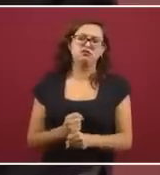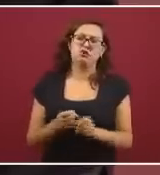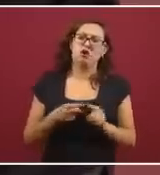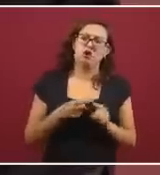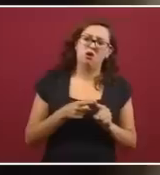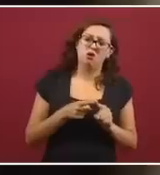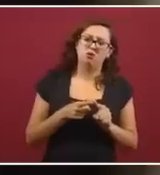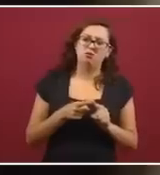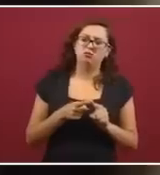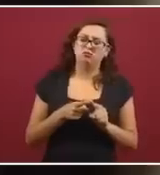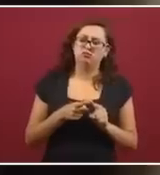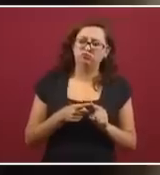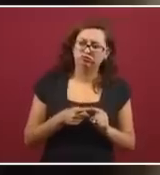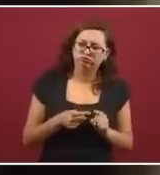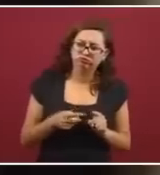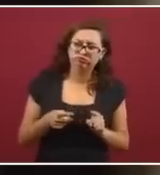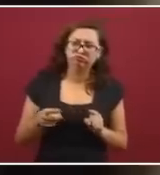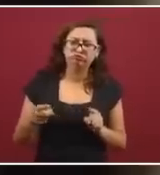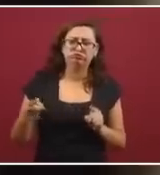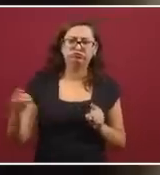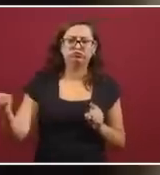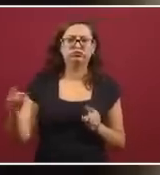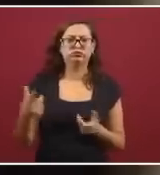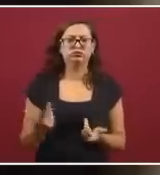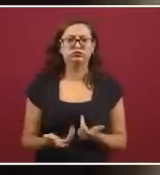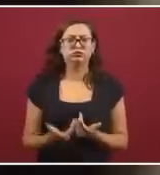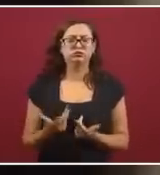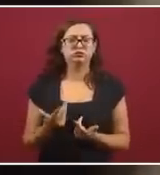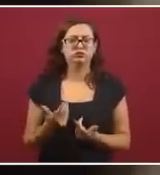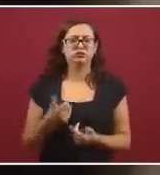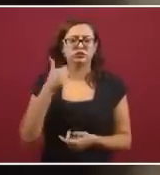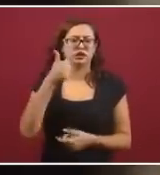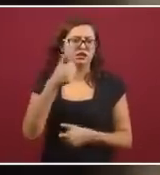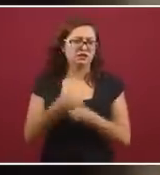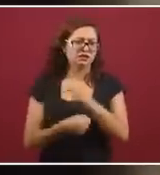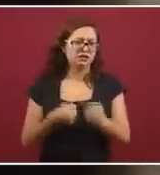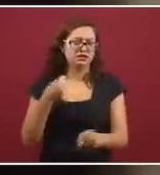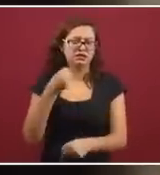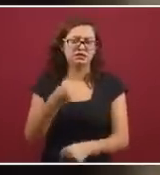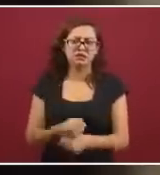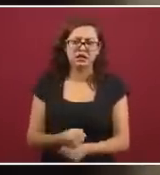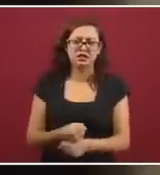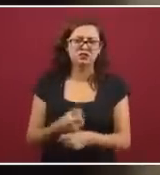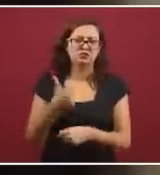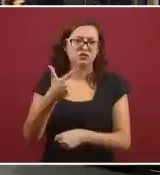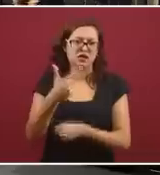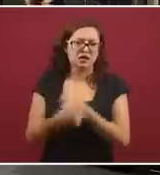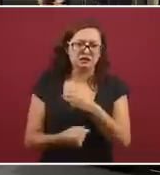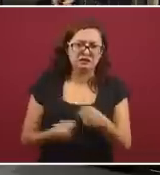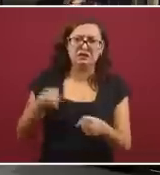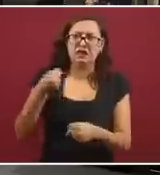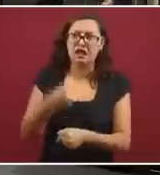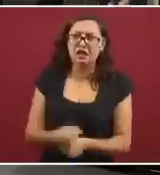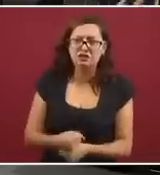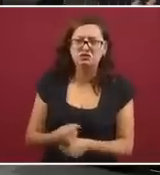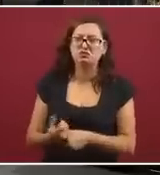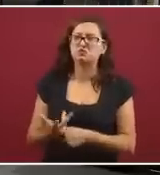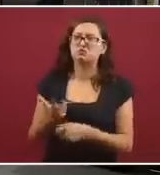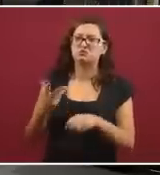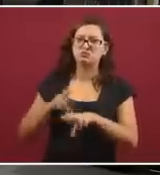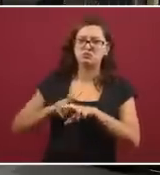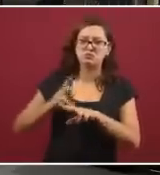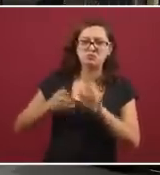rodríguez el bronco dos locales y una federal ya pasaron siete años y no pueden concluir